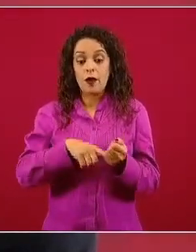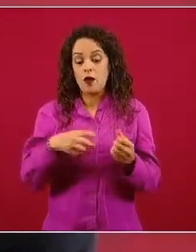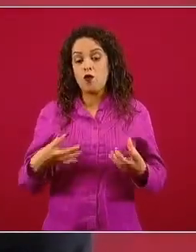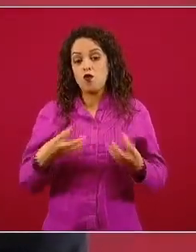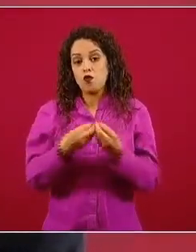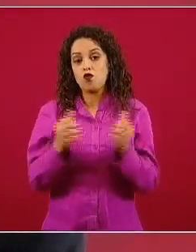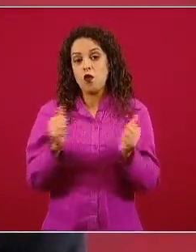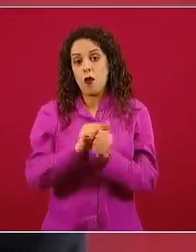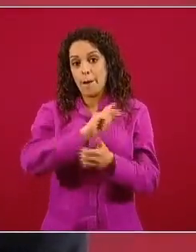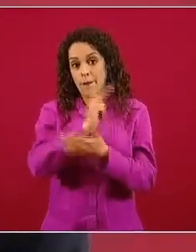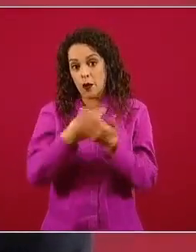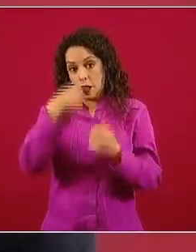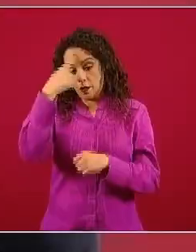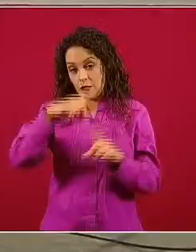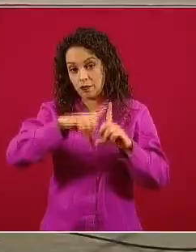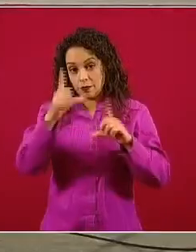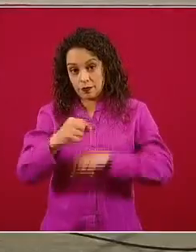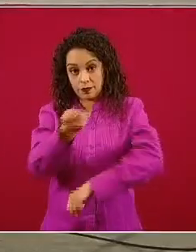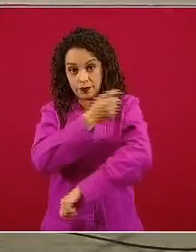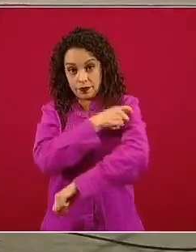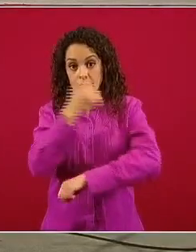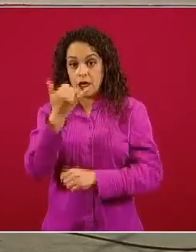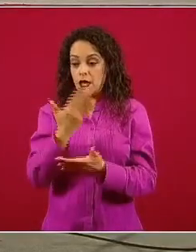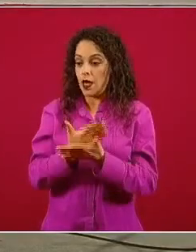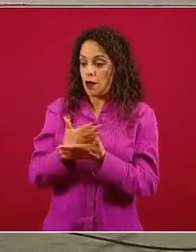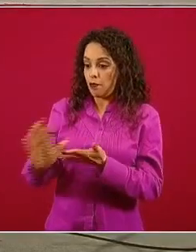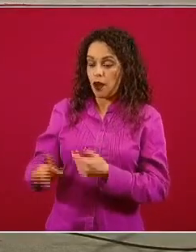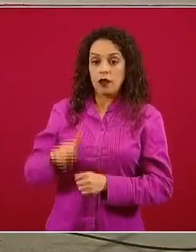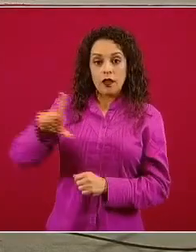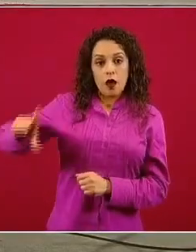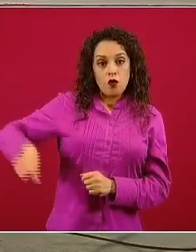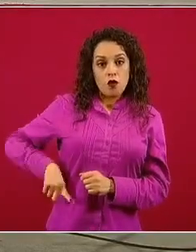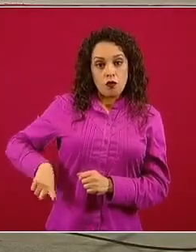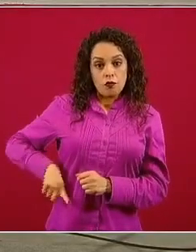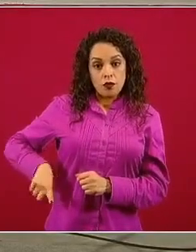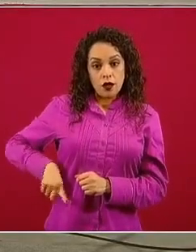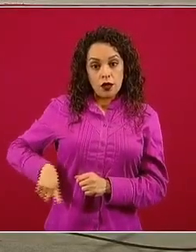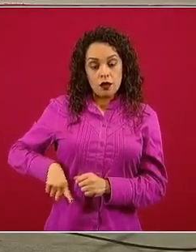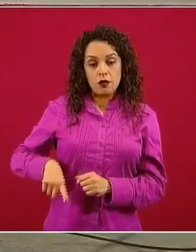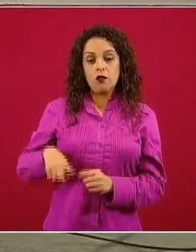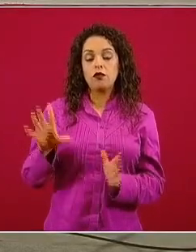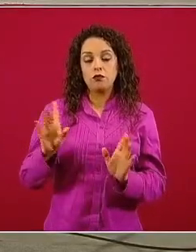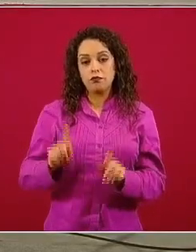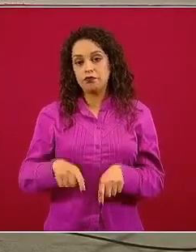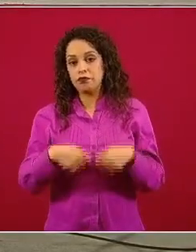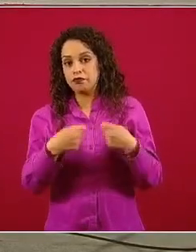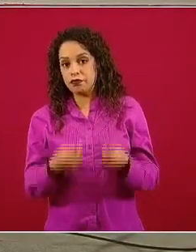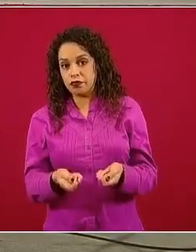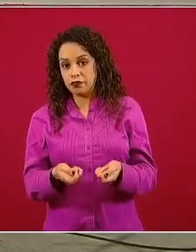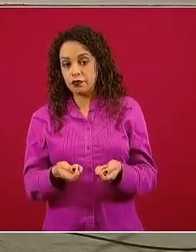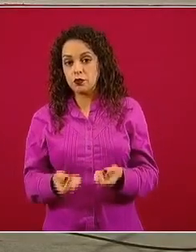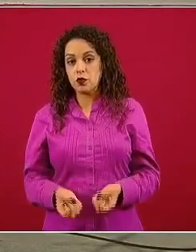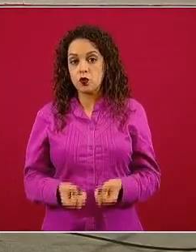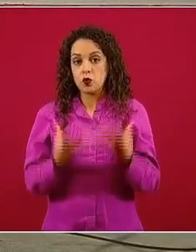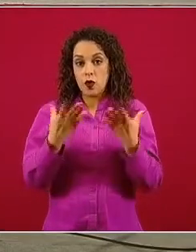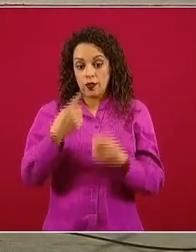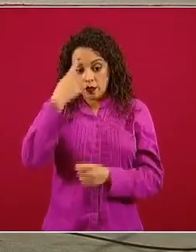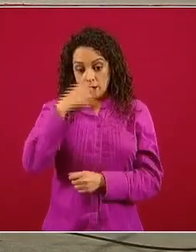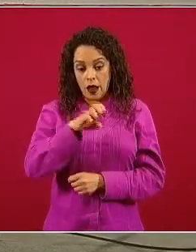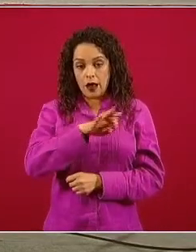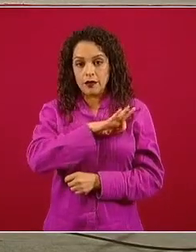además asistido por capacidades del gobierno que en su momento se ponen a disposición para que esto se